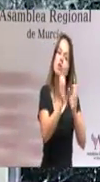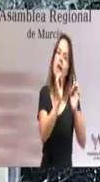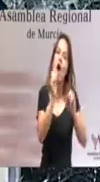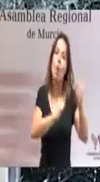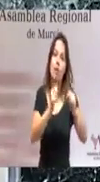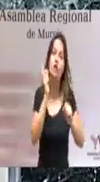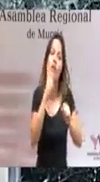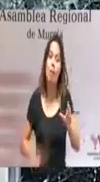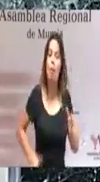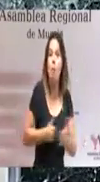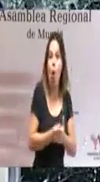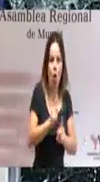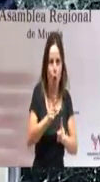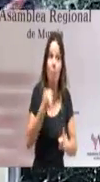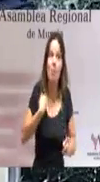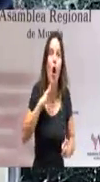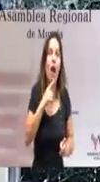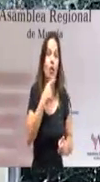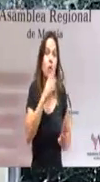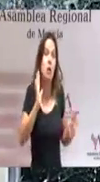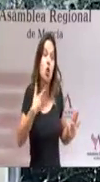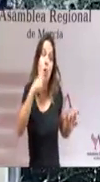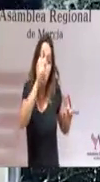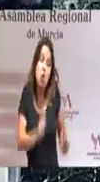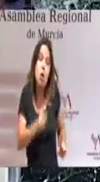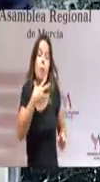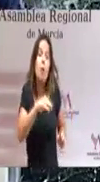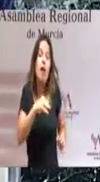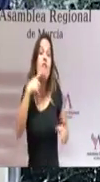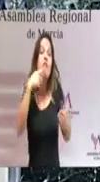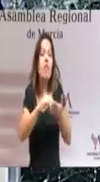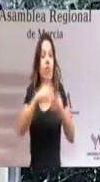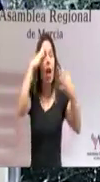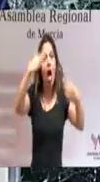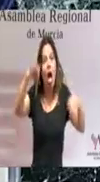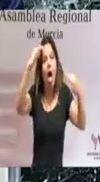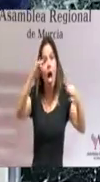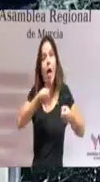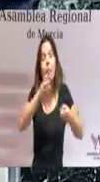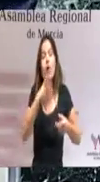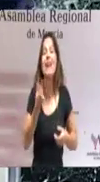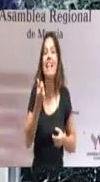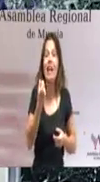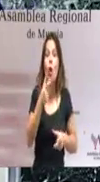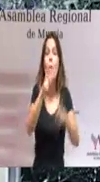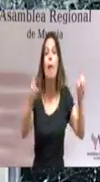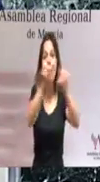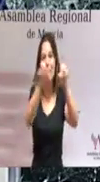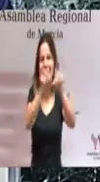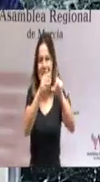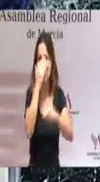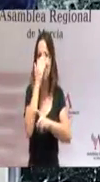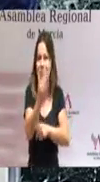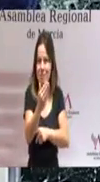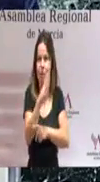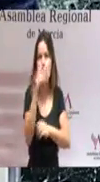llevando, reitero, que es a lo que usted ha aludido. Yo no sé si le reitero, muchas veces es subconsciente. Es el dinero que se gasta en las empresas honestas